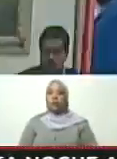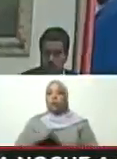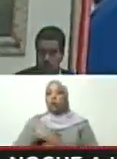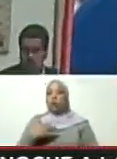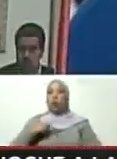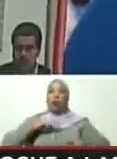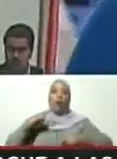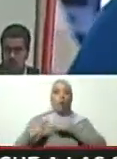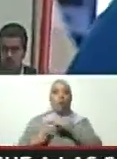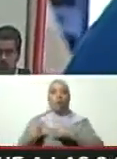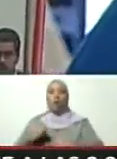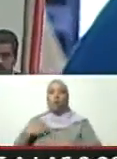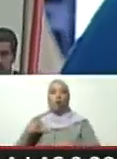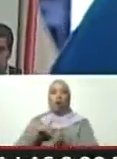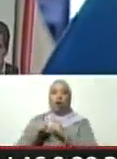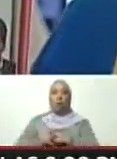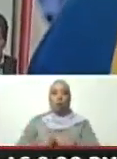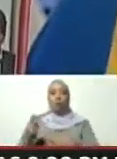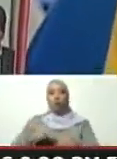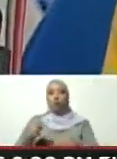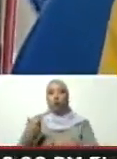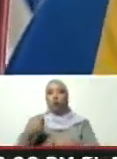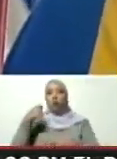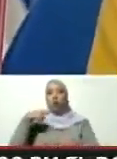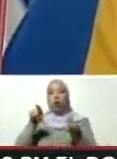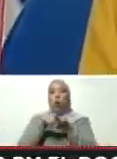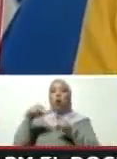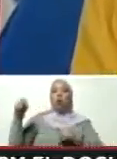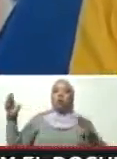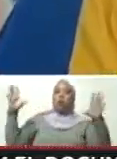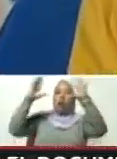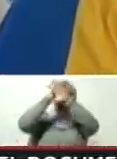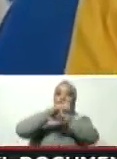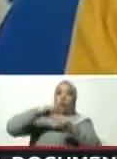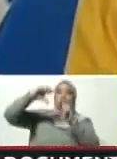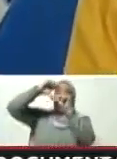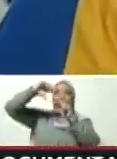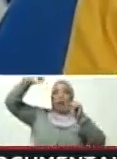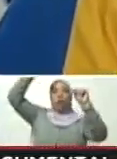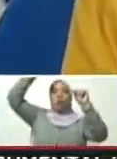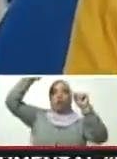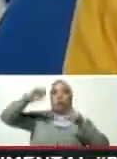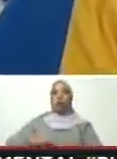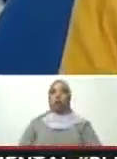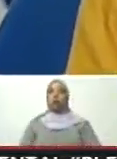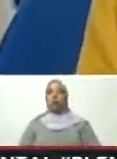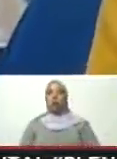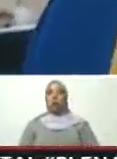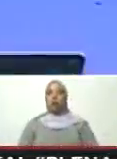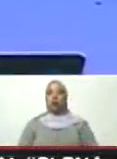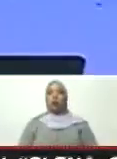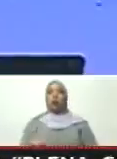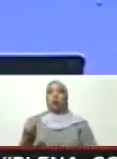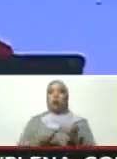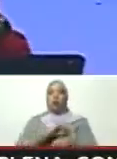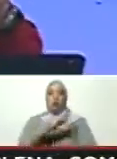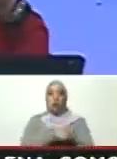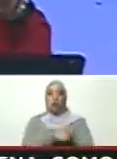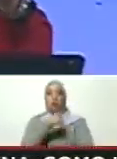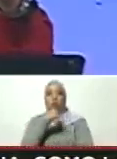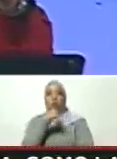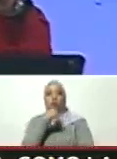Irreversibilidad, como la luna llena, crónica de la última proclama. Jorge Arreaza, aquí en la